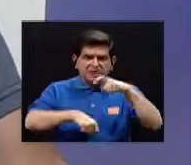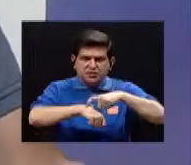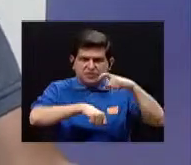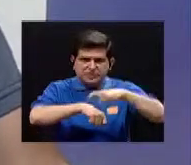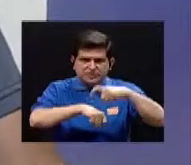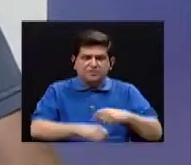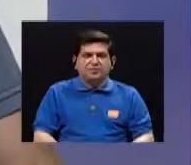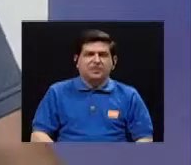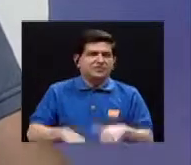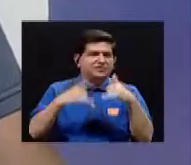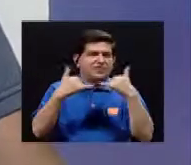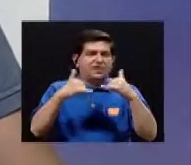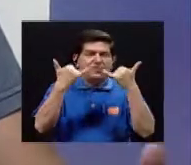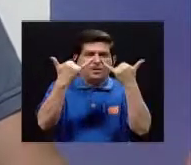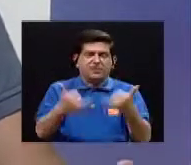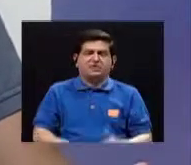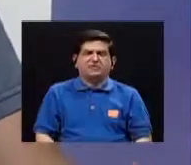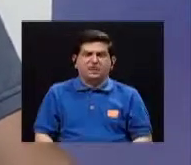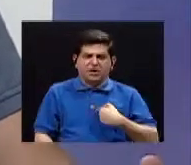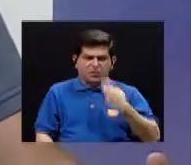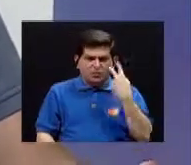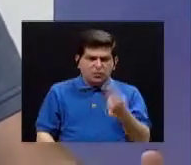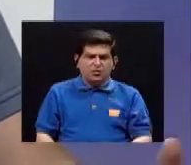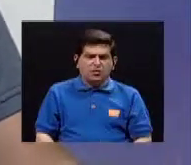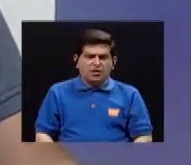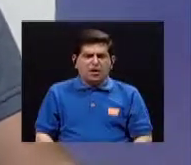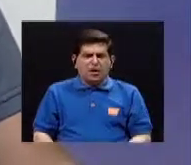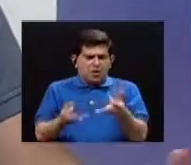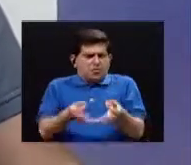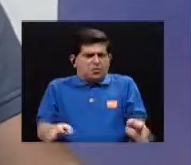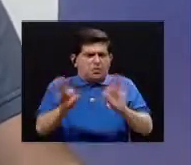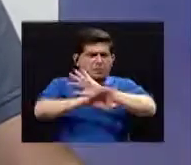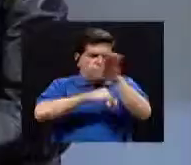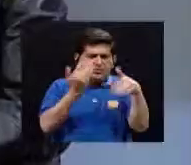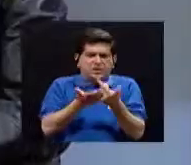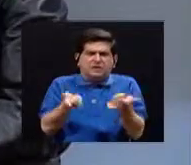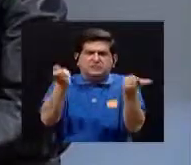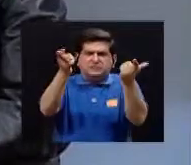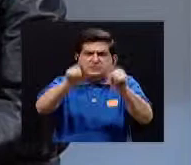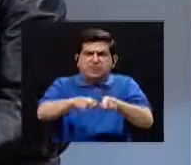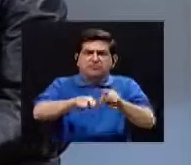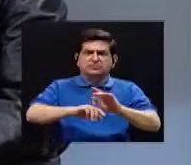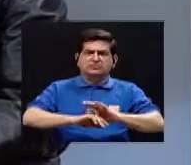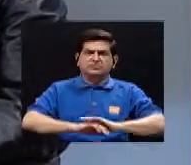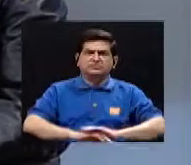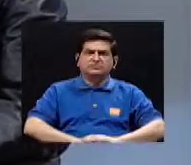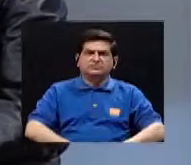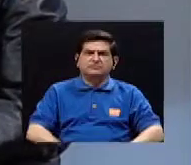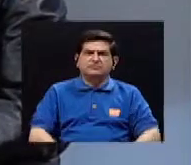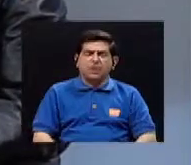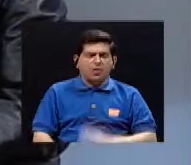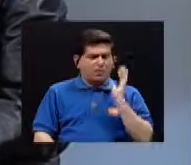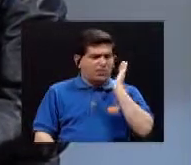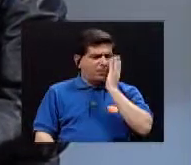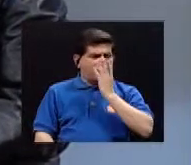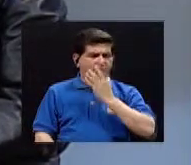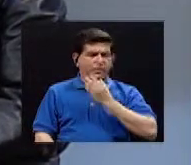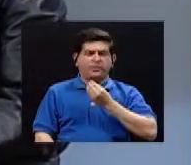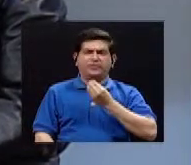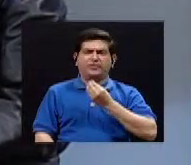eso pero este momento era como el partido y uno ve como la solemnidad de todos los que estaban sucediendo y entonces